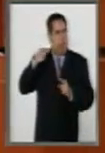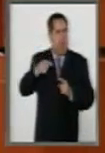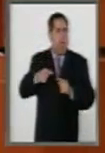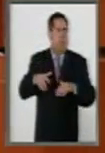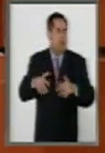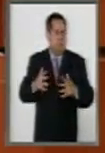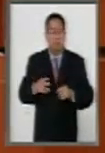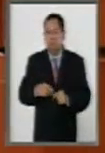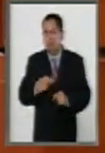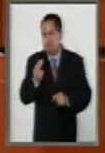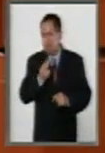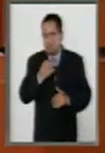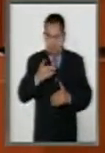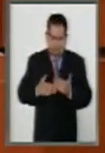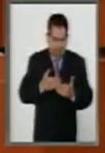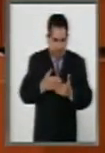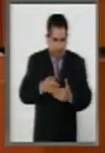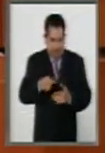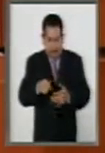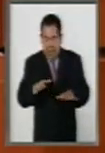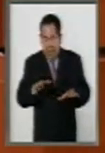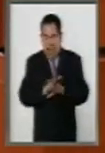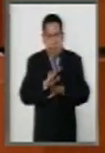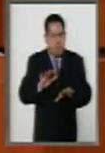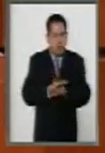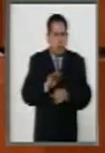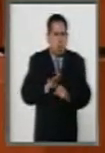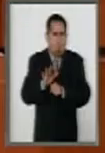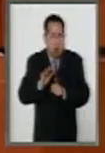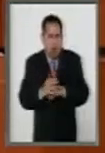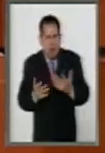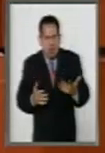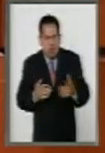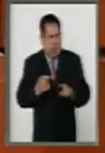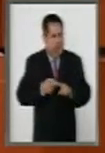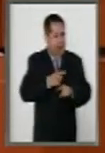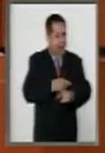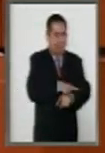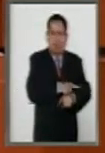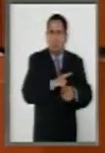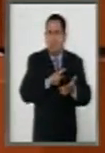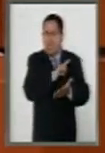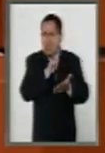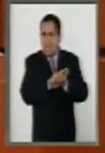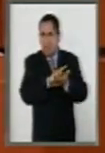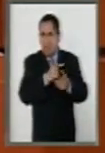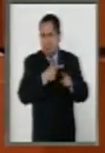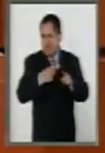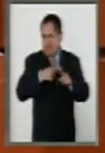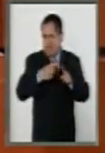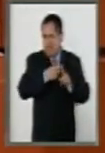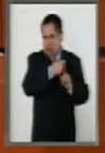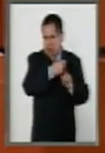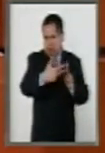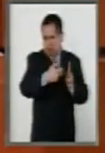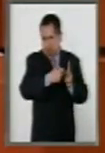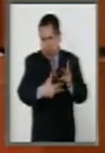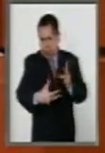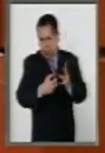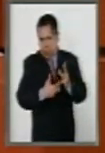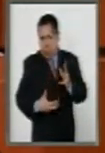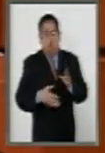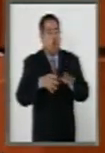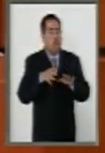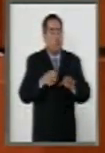es necesario continuar los cambios que se han impulsado a través de diversas reformas a la legislación nacional en materia de